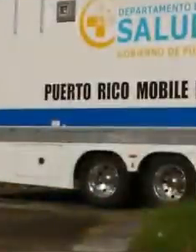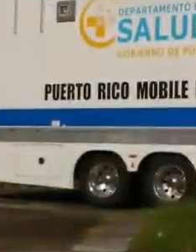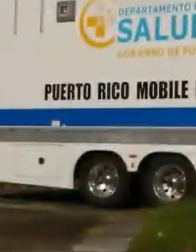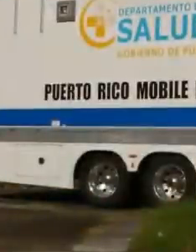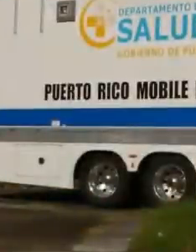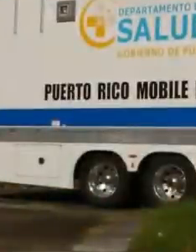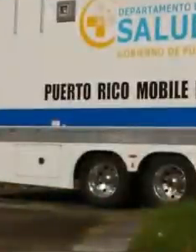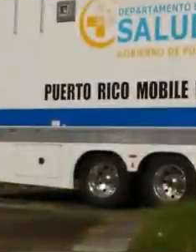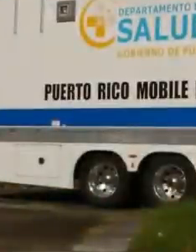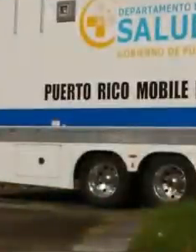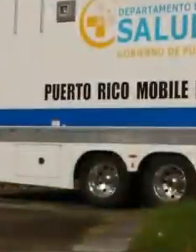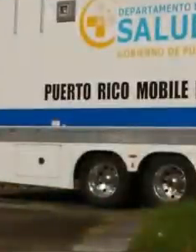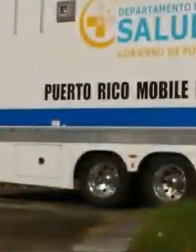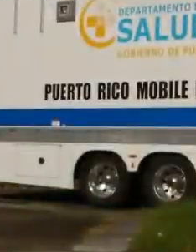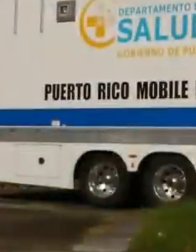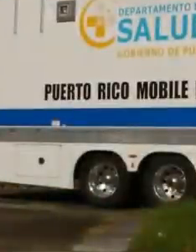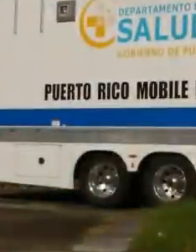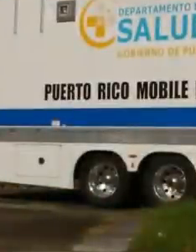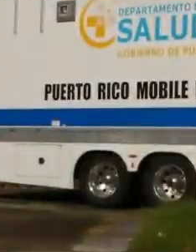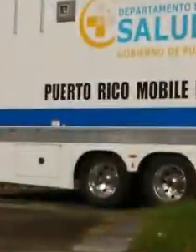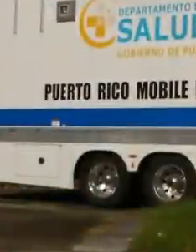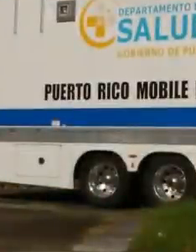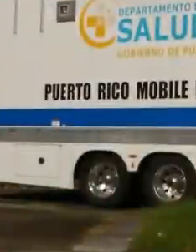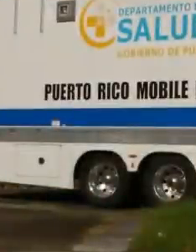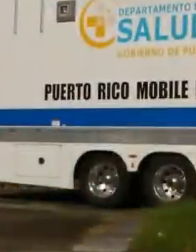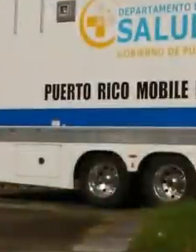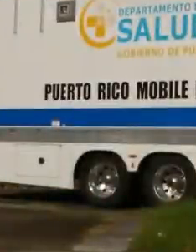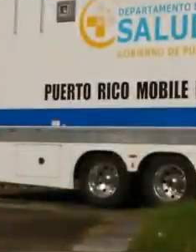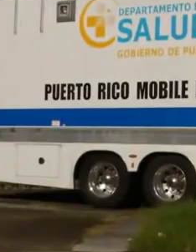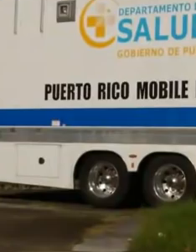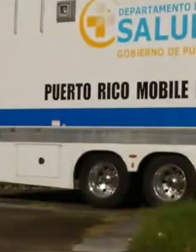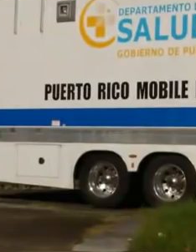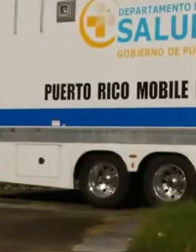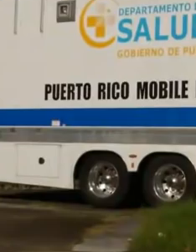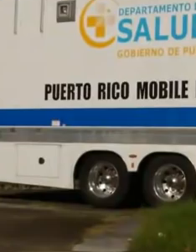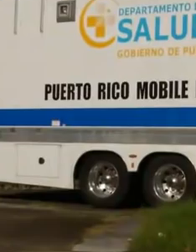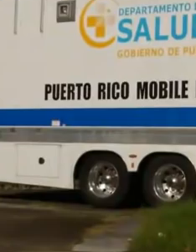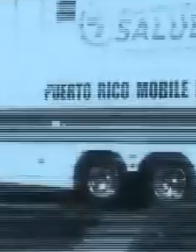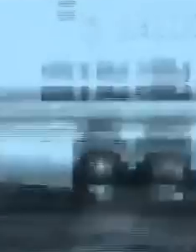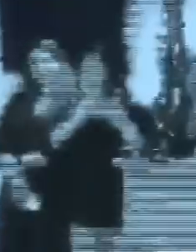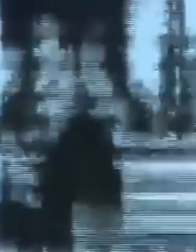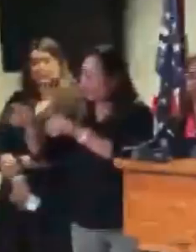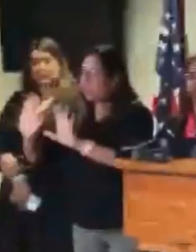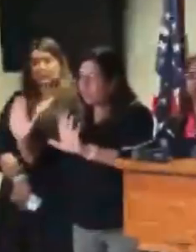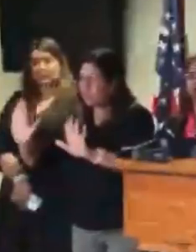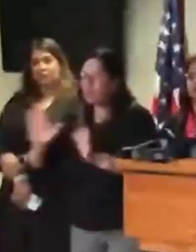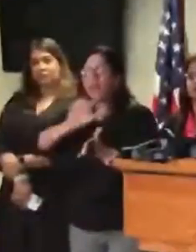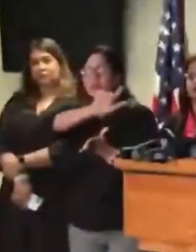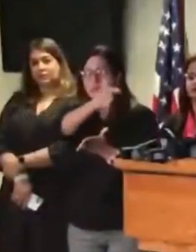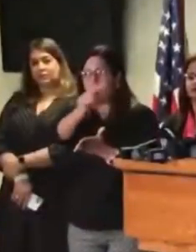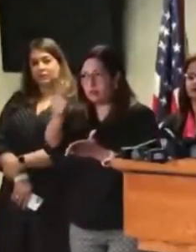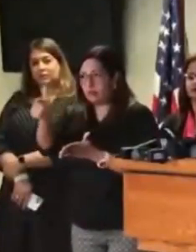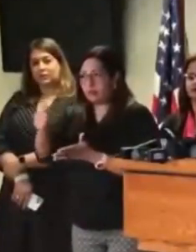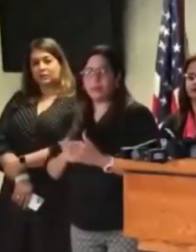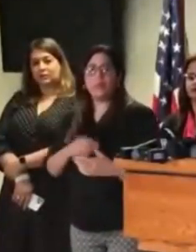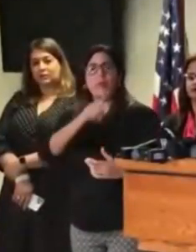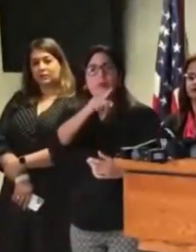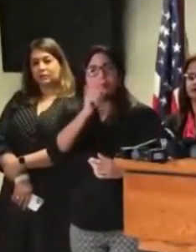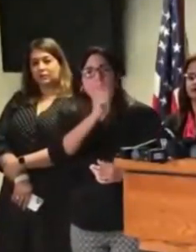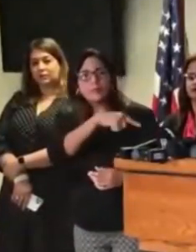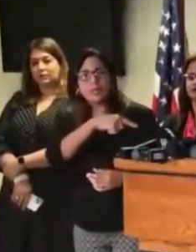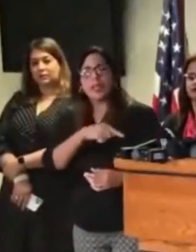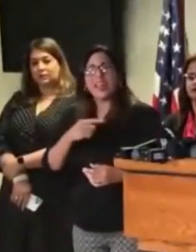pasado 2 días y todavía no sabíamos los resultados de la prueba a la turista italiana. Las pruebas que se hicieron a los dos